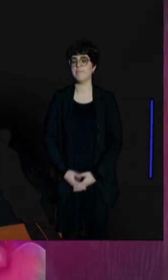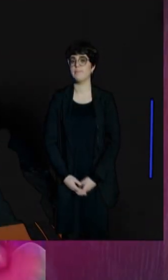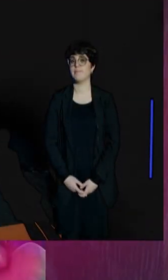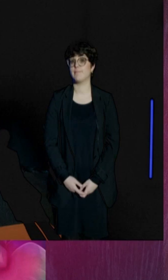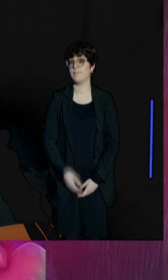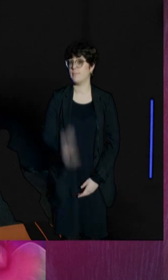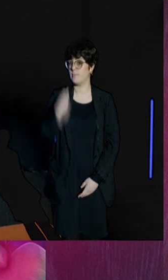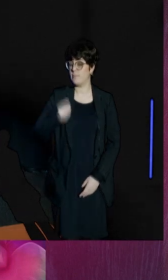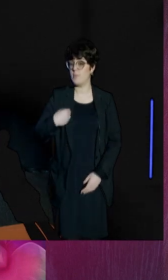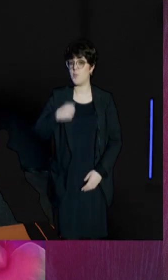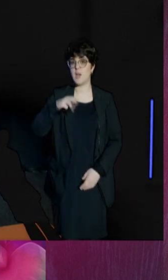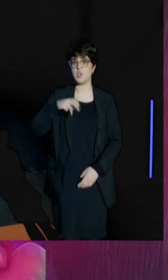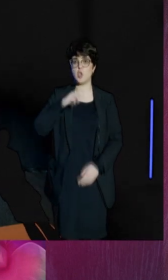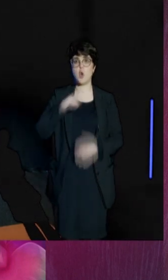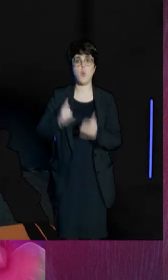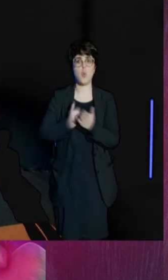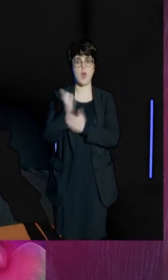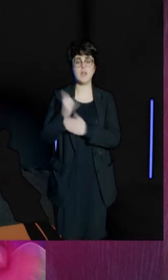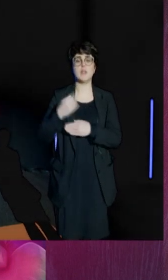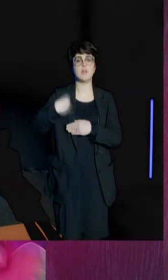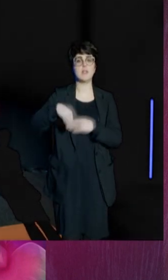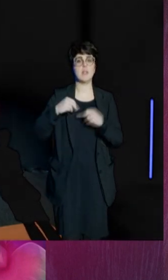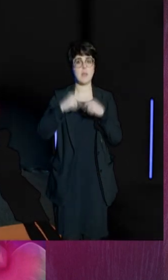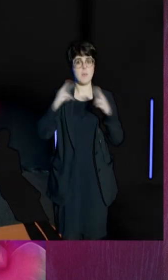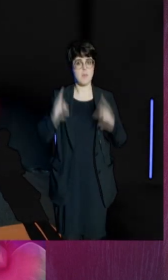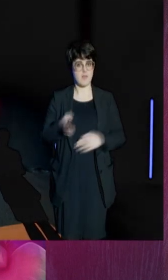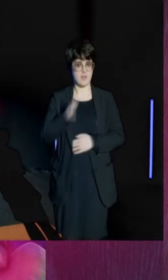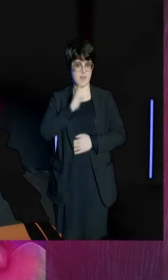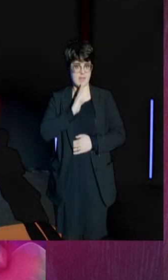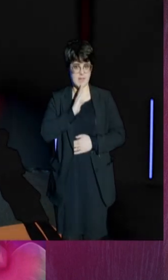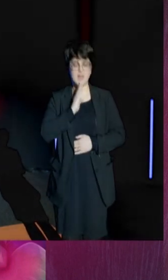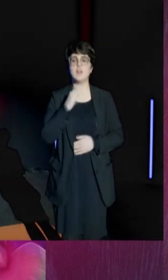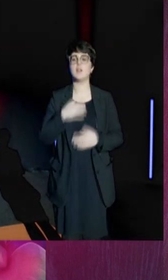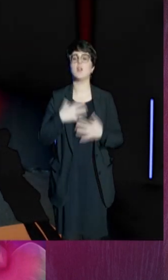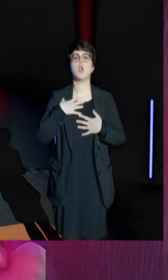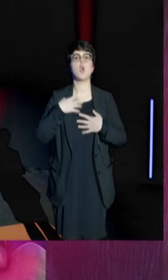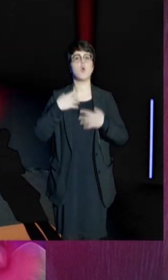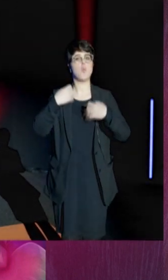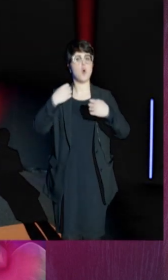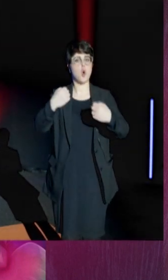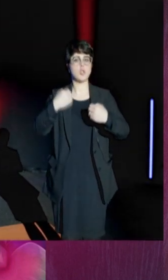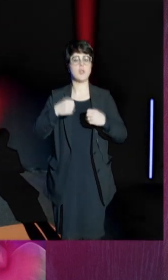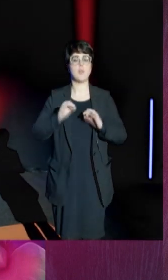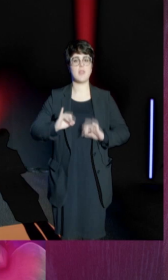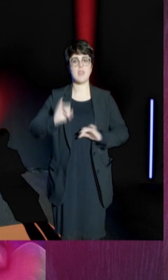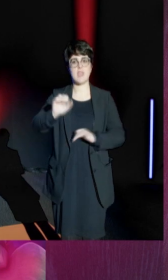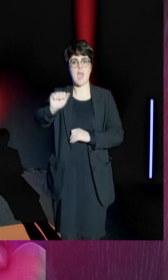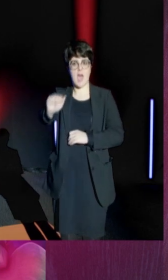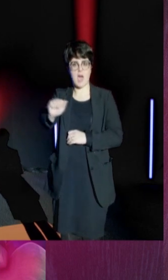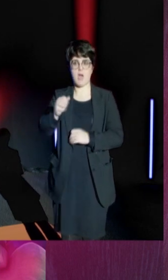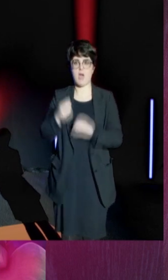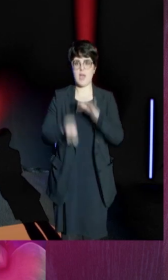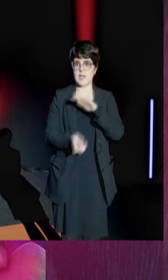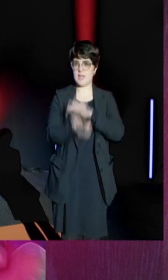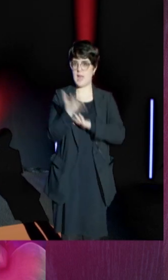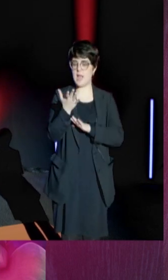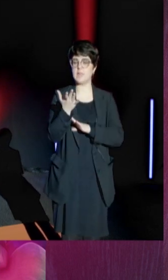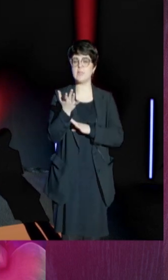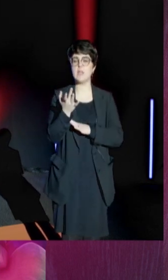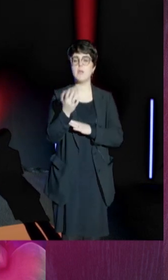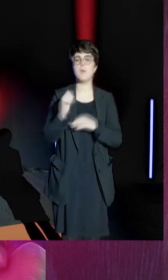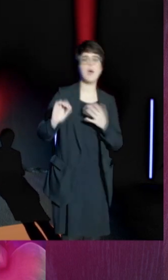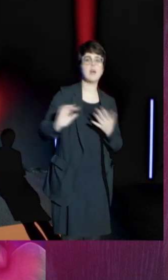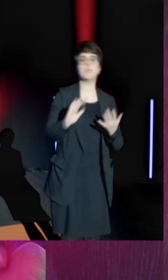como bien dice Antonio huertas presidente de mafre El potencial de la Inteligencia artificial generativa va a